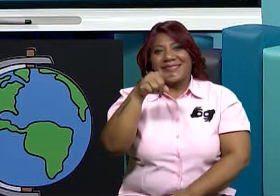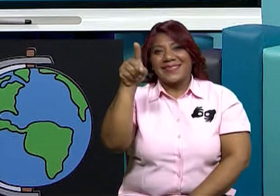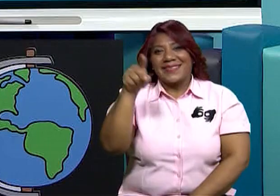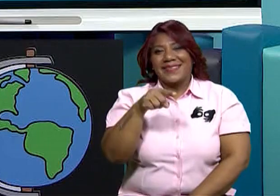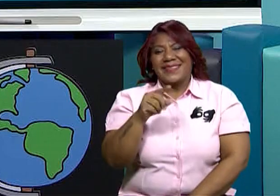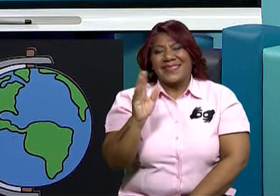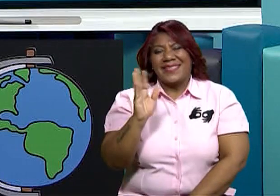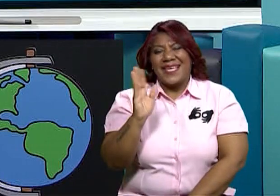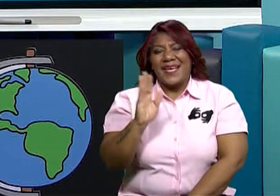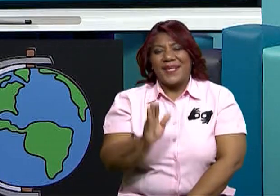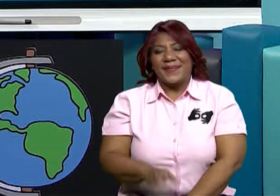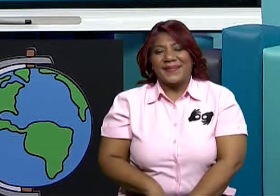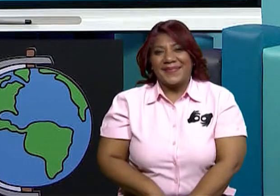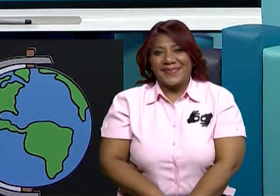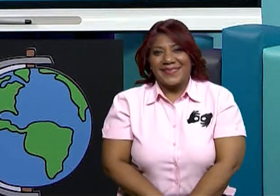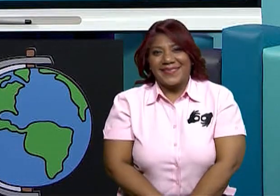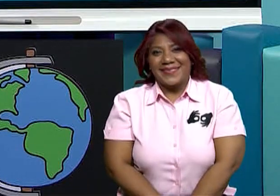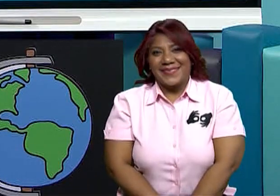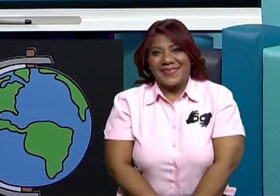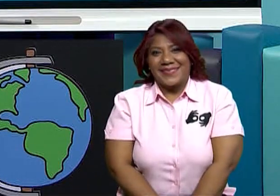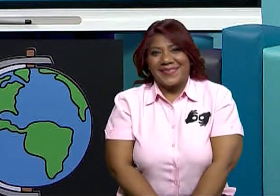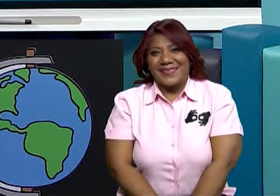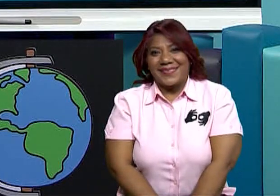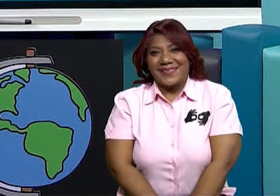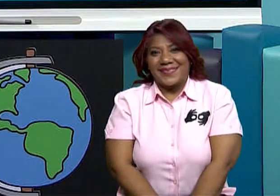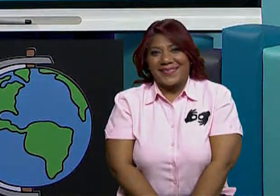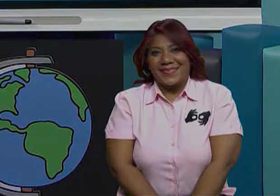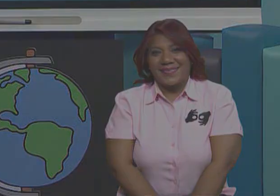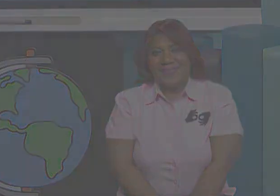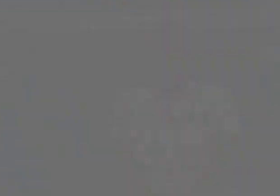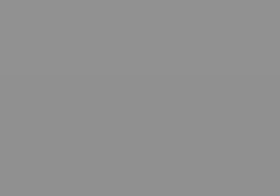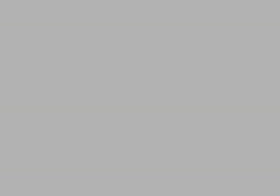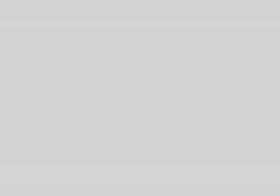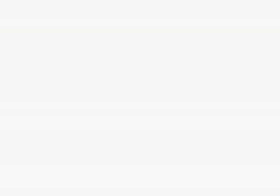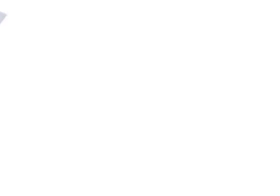con la estrella. ¡Hasta la próxima!